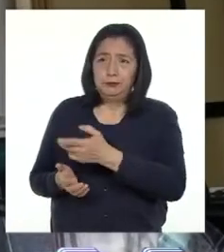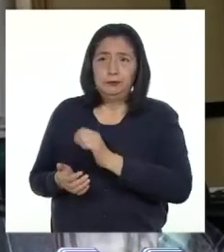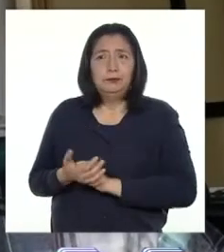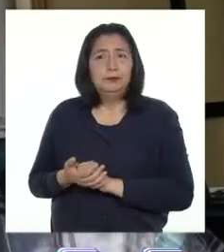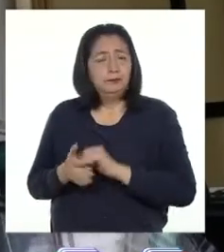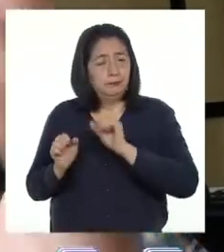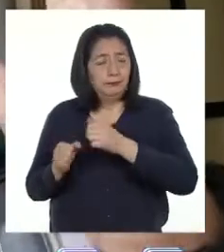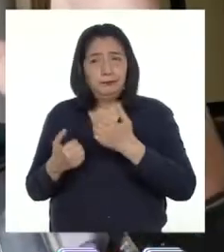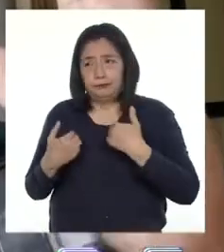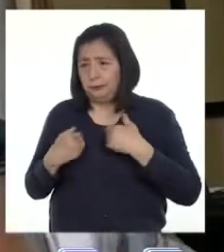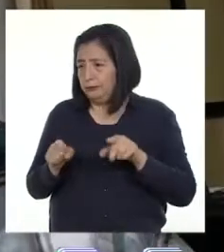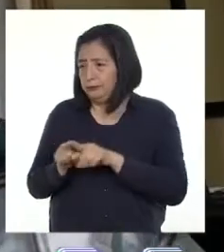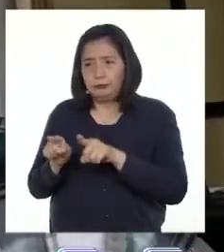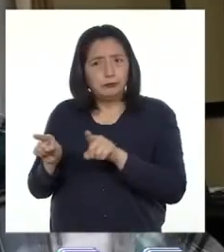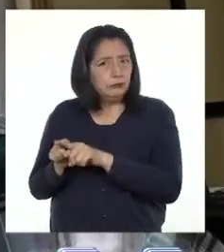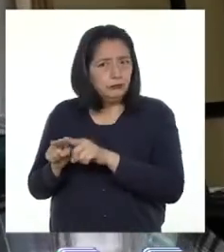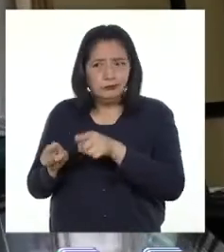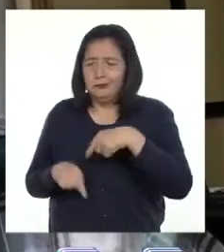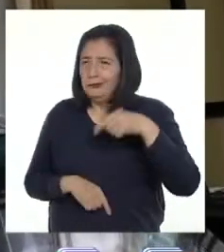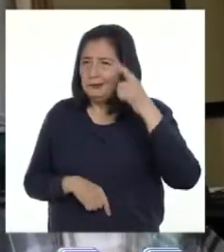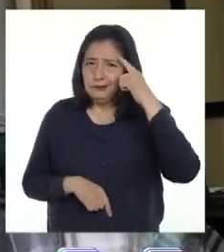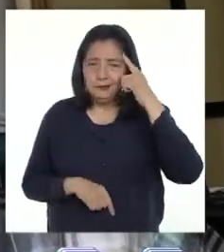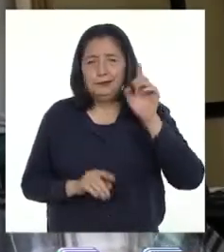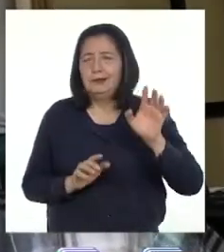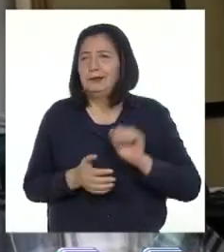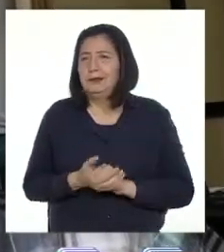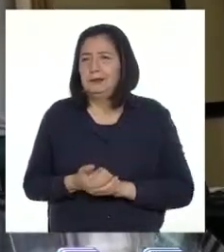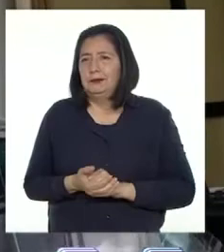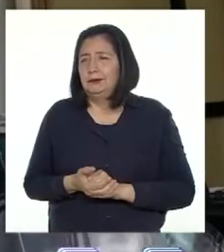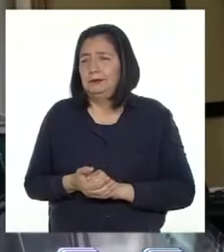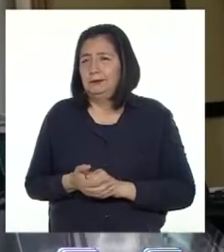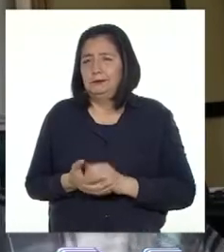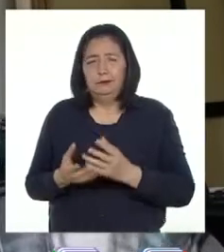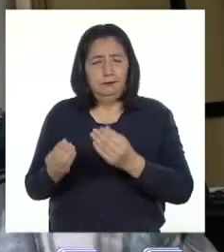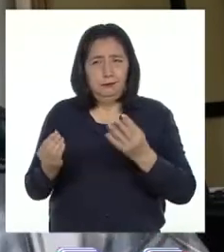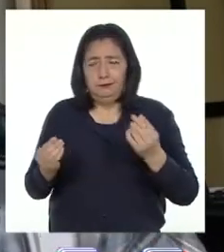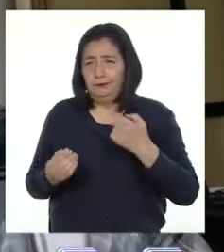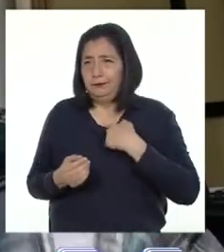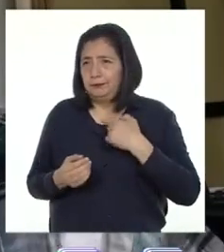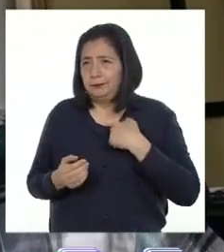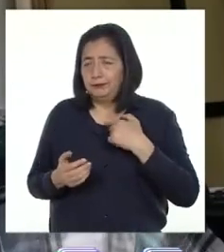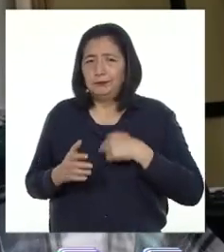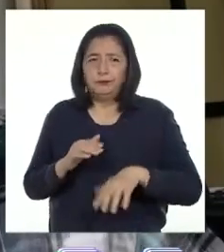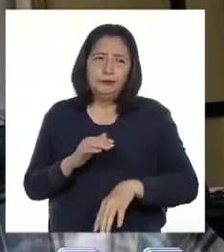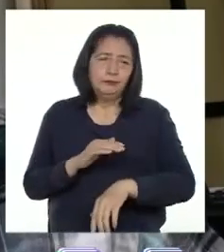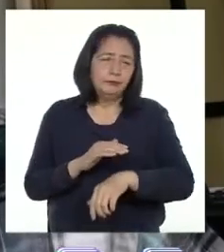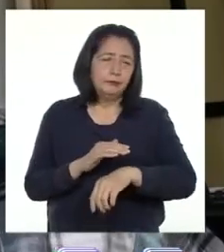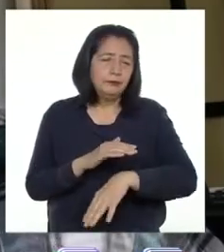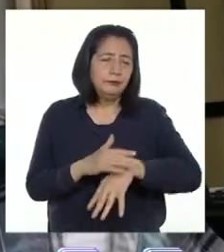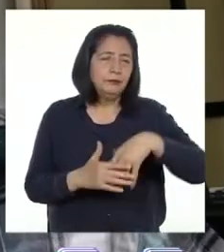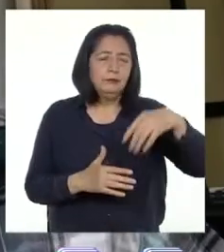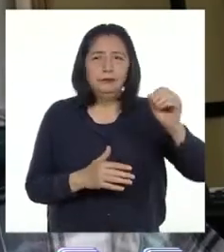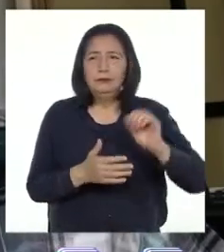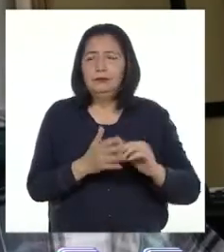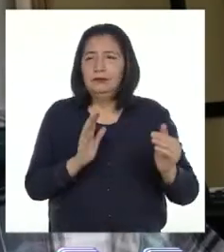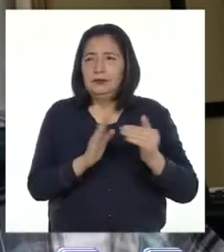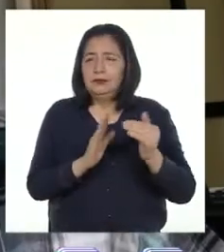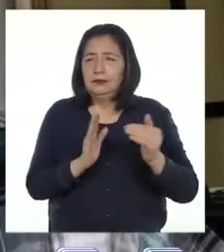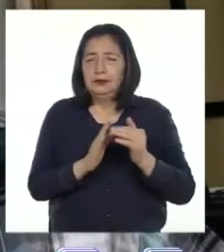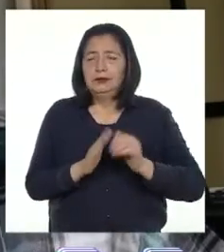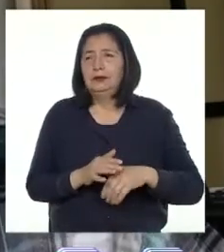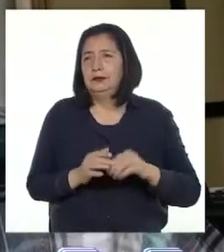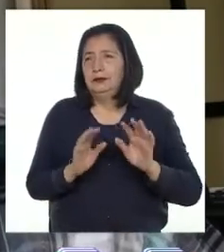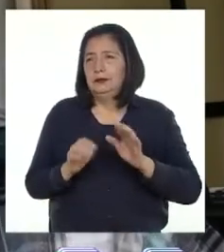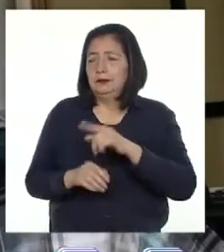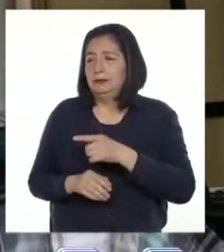pues hemos tenido esta misma forma de pensar, ¿no? Muchas veces yo he estado fuera de casa 17 horas y la que organizaba la casa